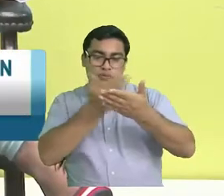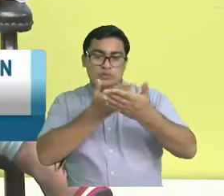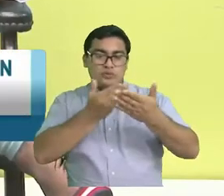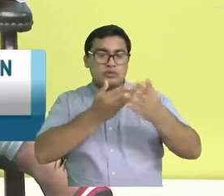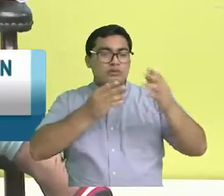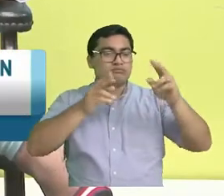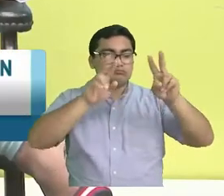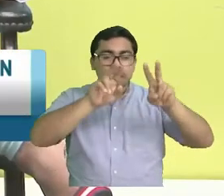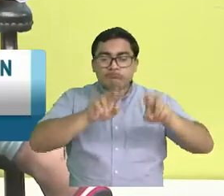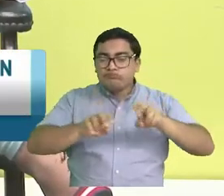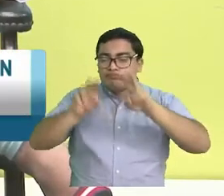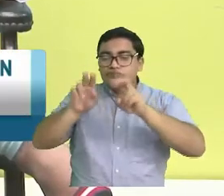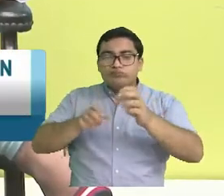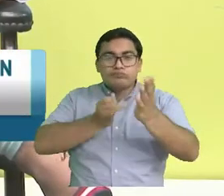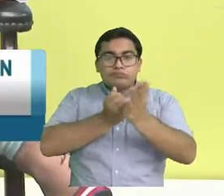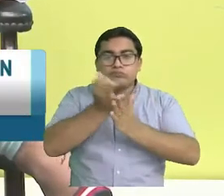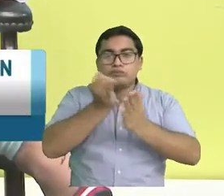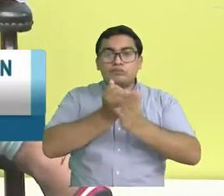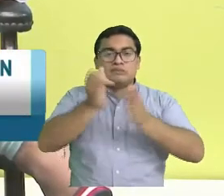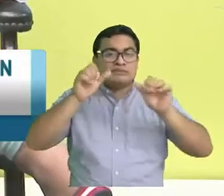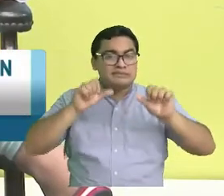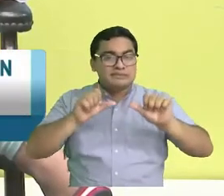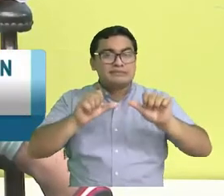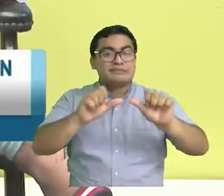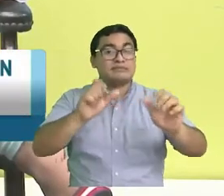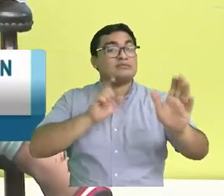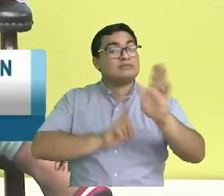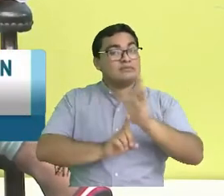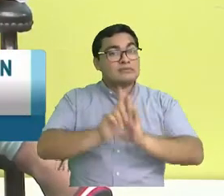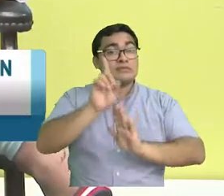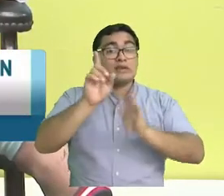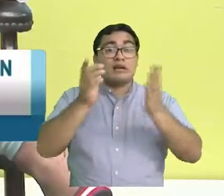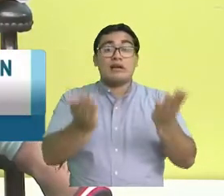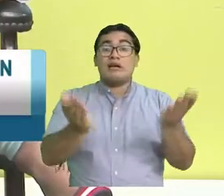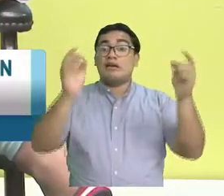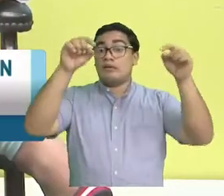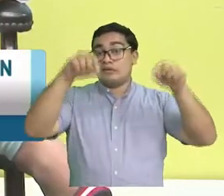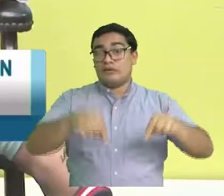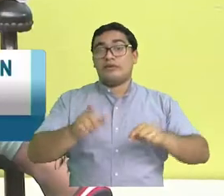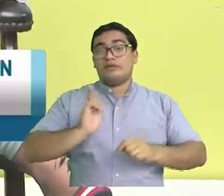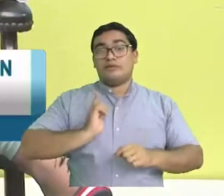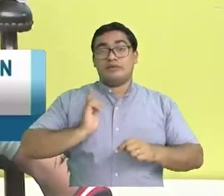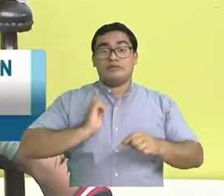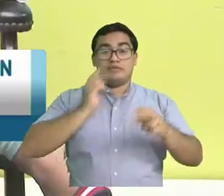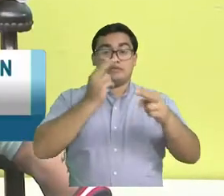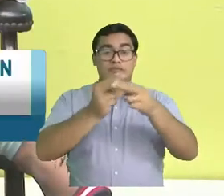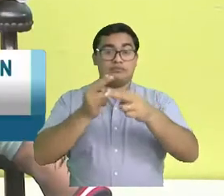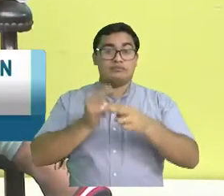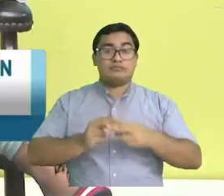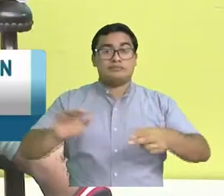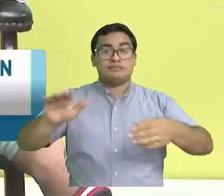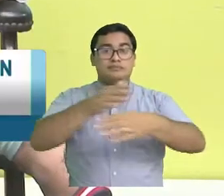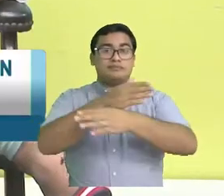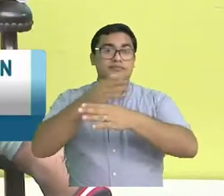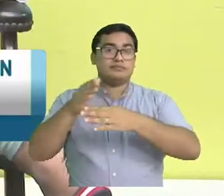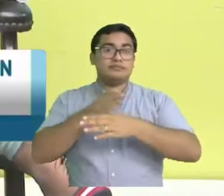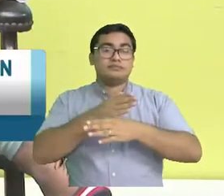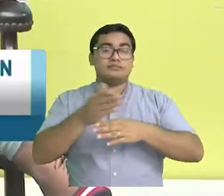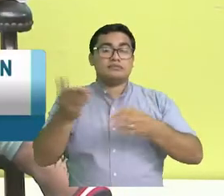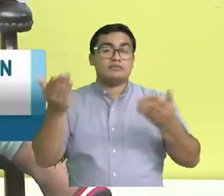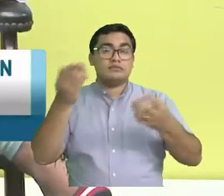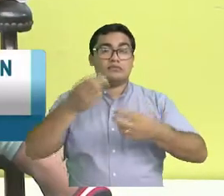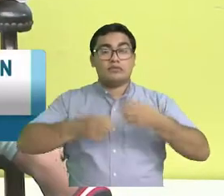de investigar y no deja de progresar. Entonces ahora nosotros tenemos nombres para estas entidades que anteriormente pues